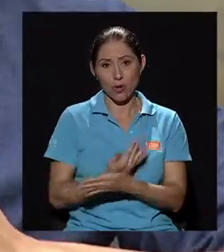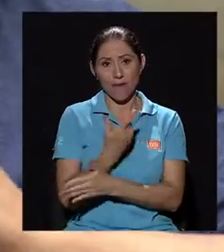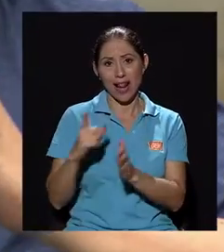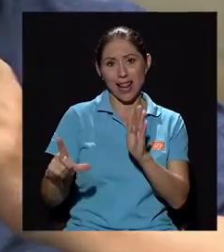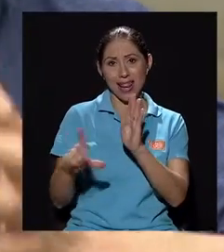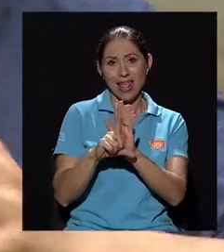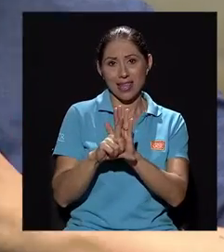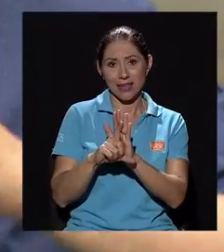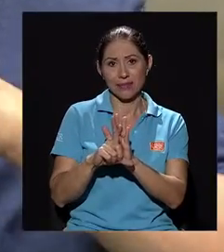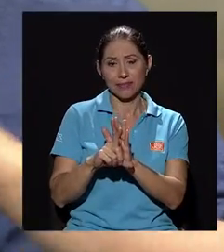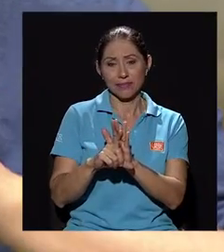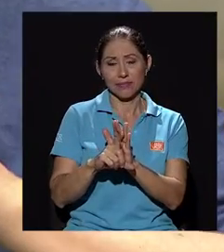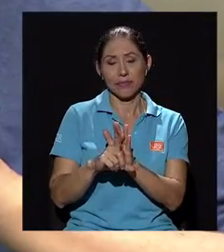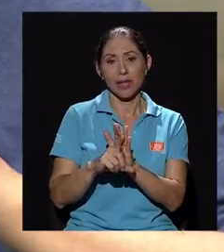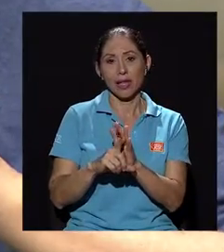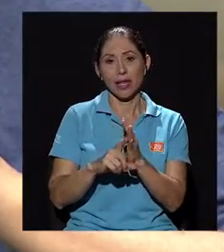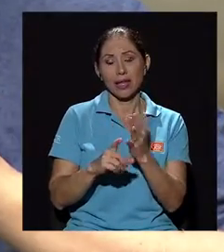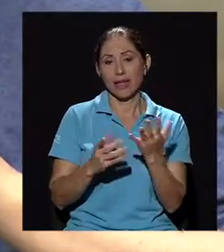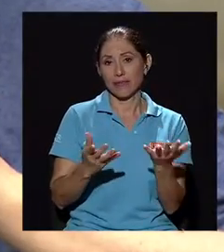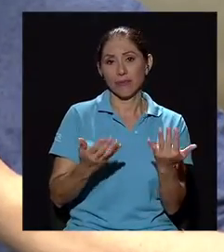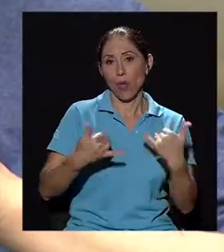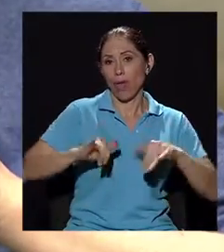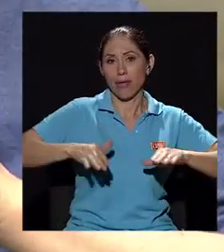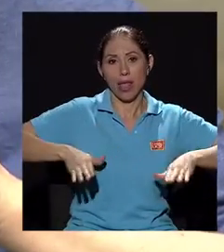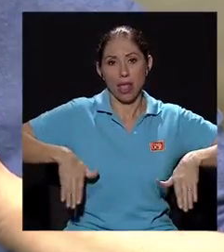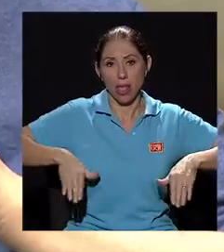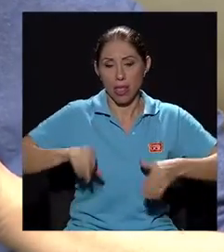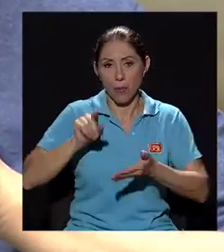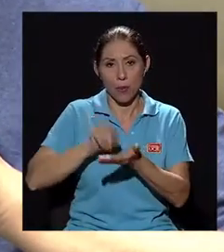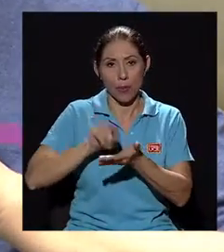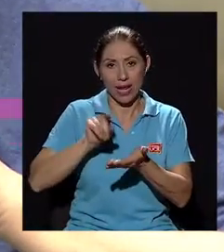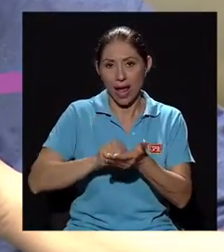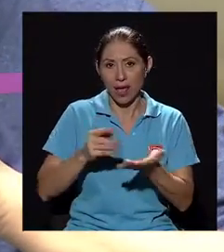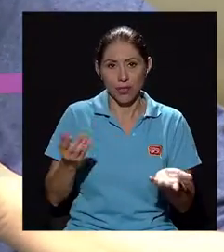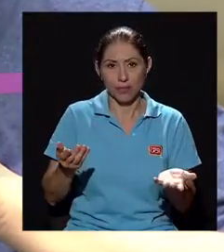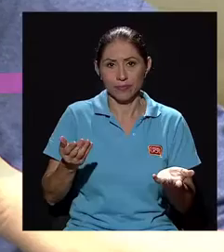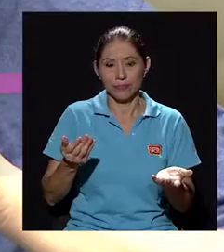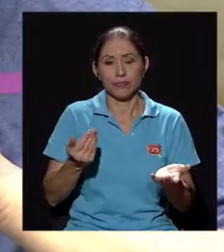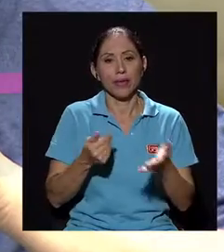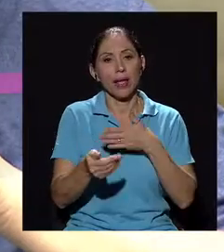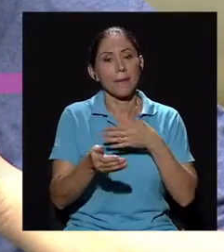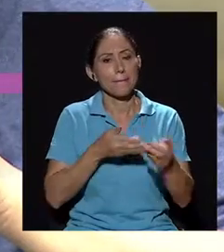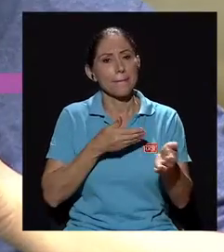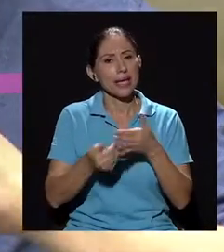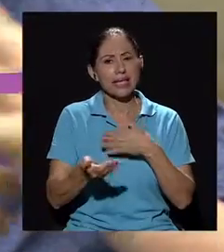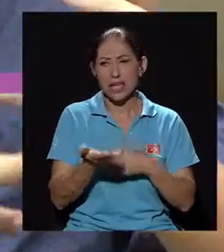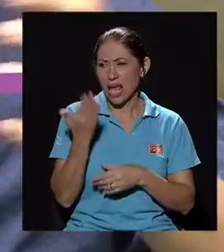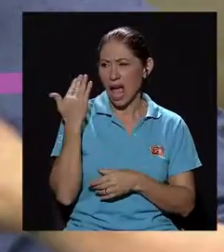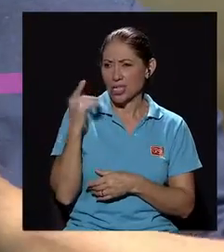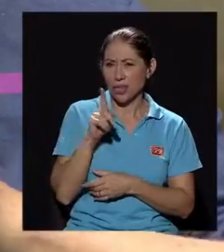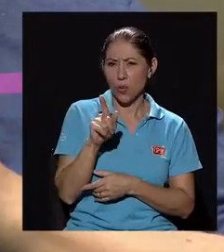ley, el cual, ¿verdad?, no ha sido publicado, pese a que hace como un mes alrededor